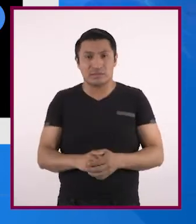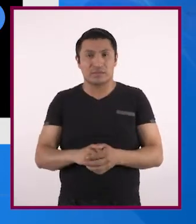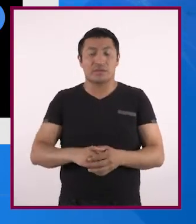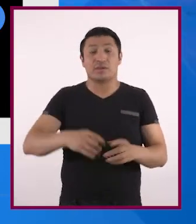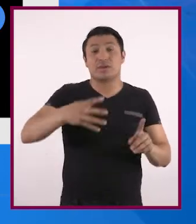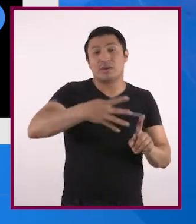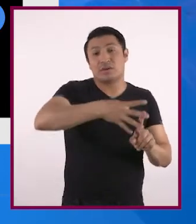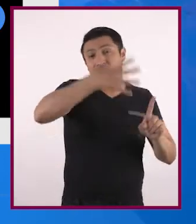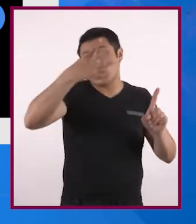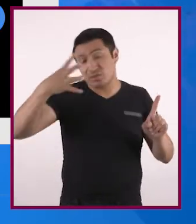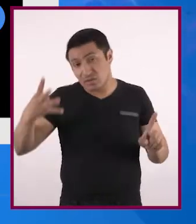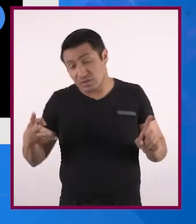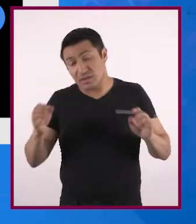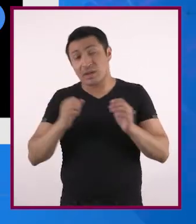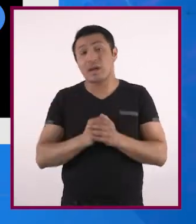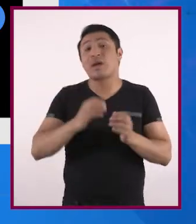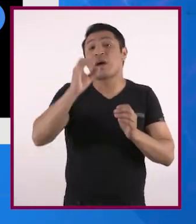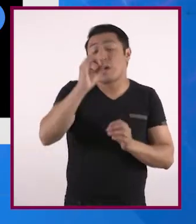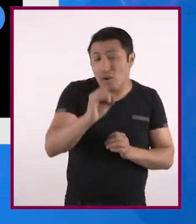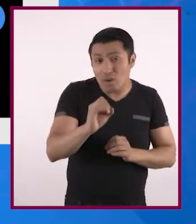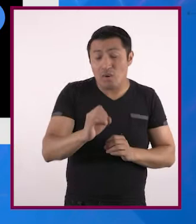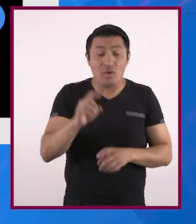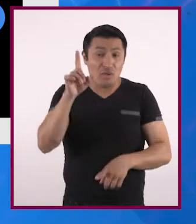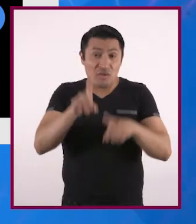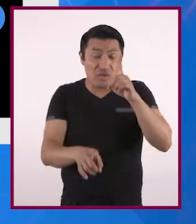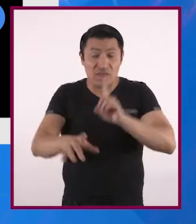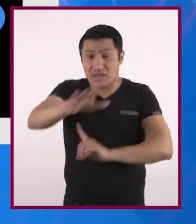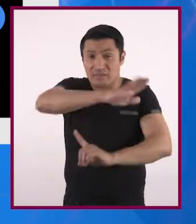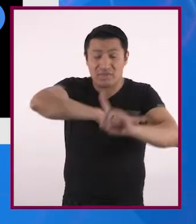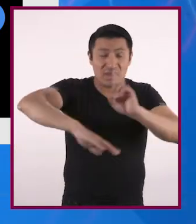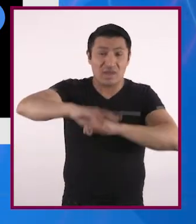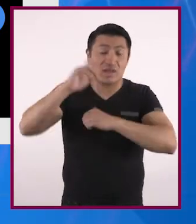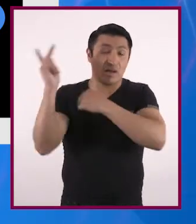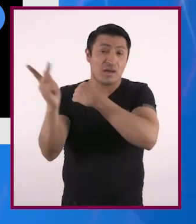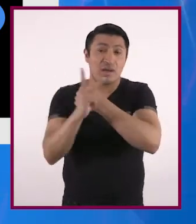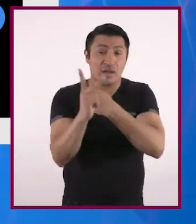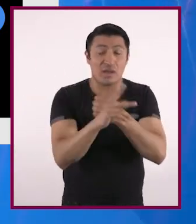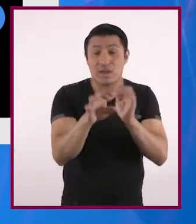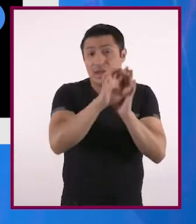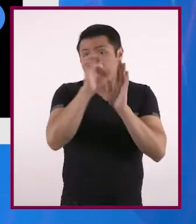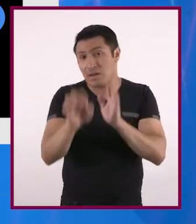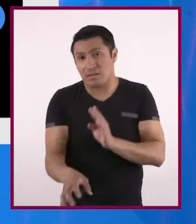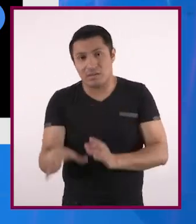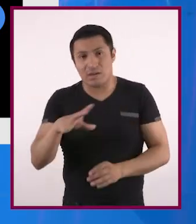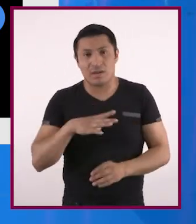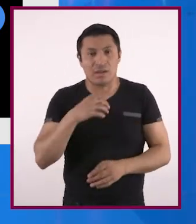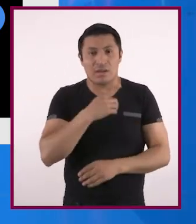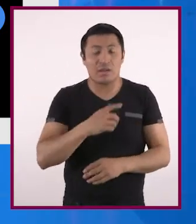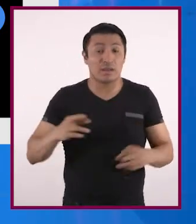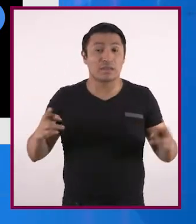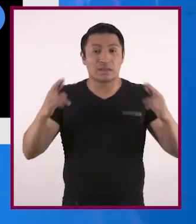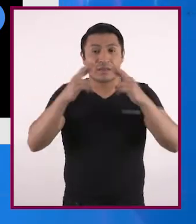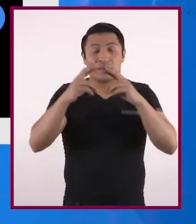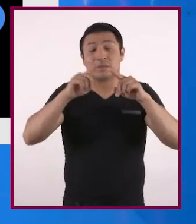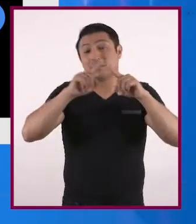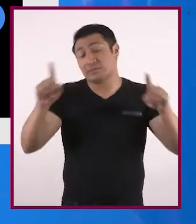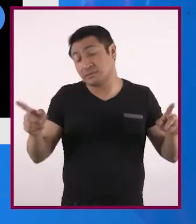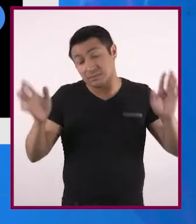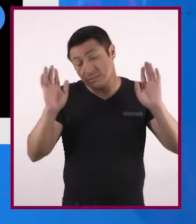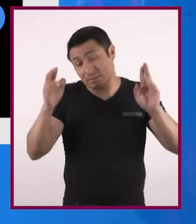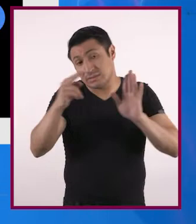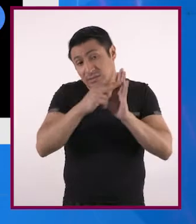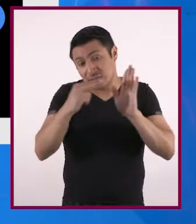preferencia sexual o, dependiendo del contexto de países, alguien, por ejemplo, que tenga una preferencia religiosa distinta a la